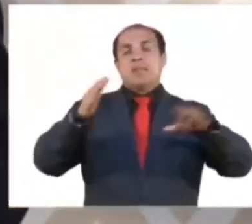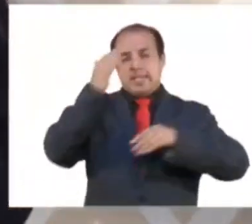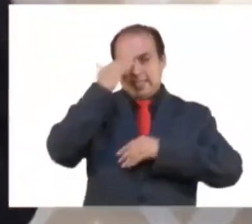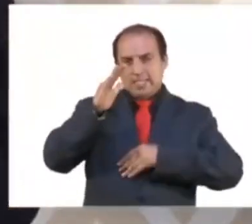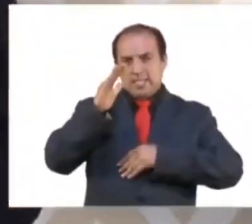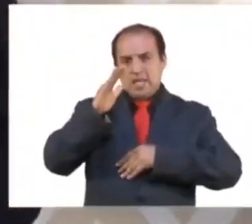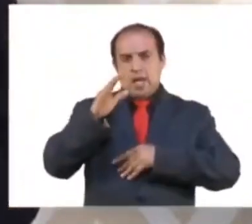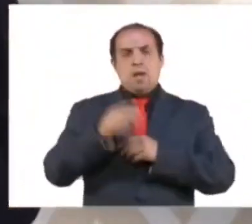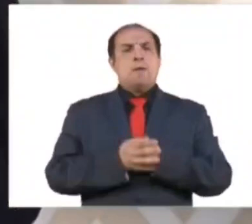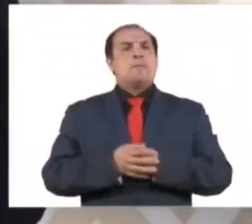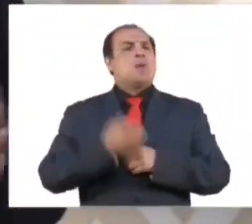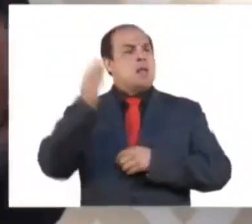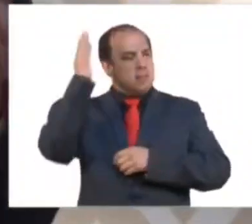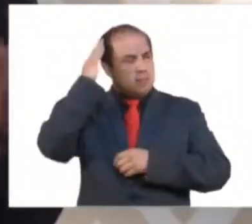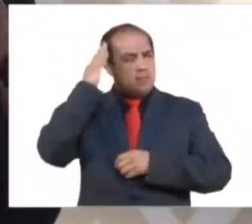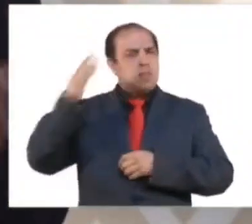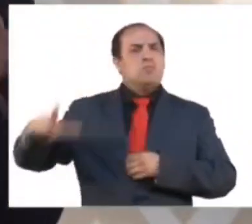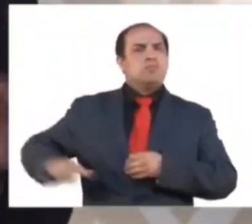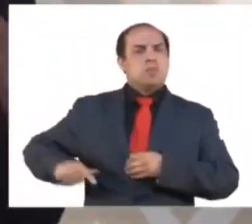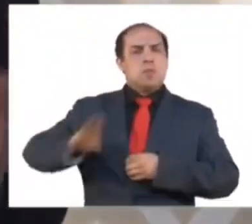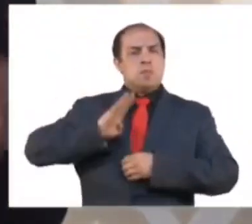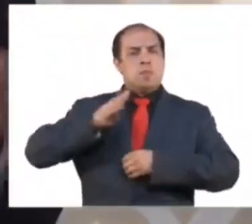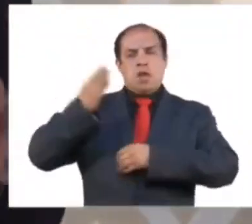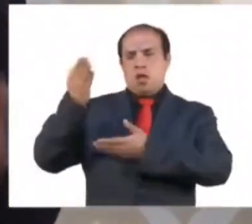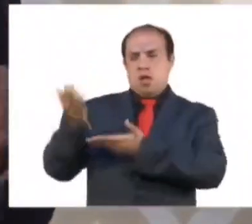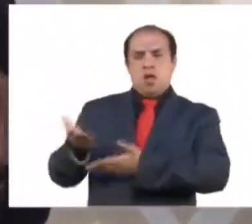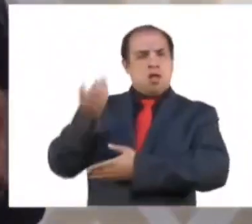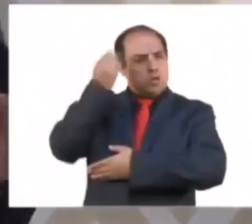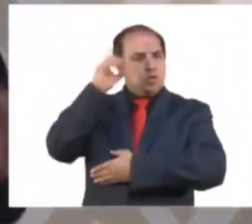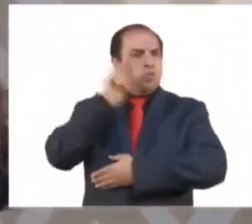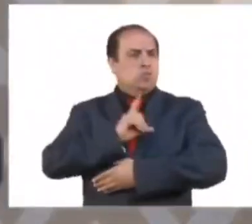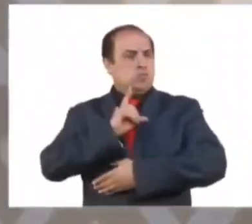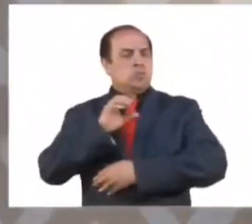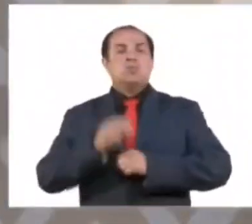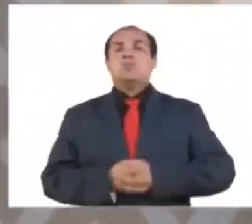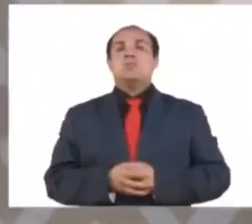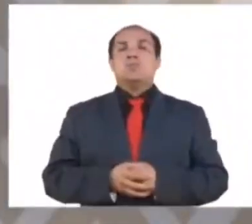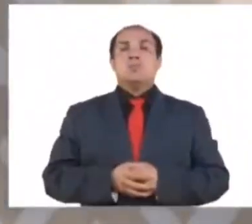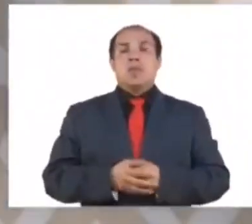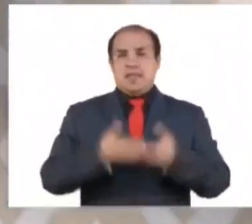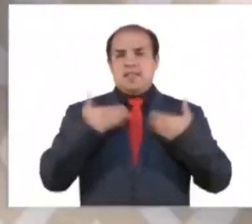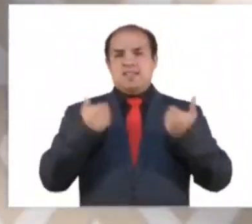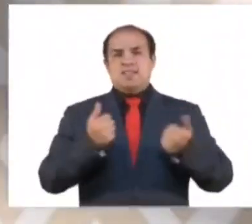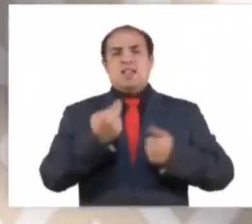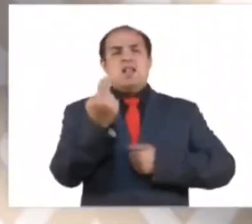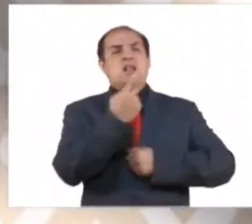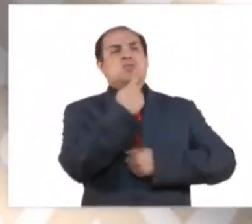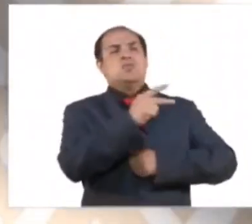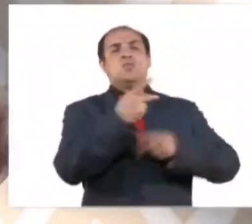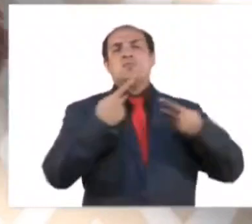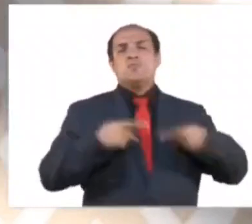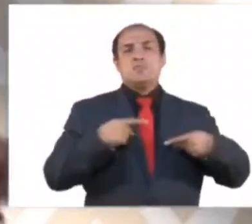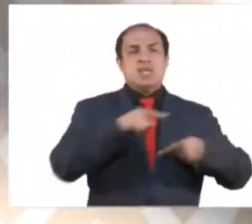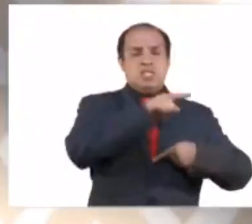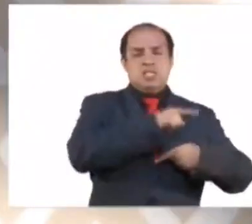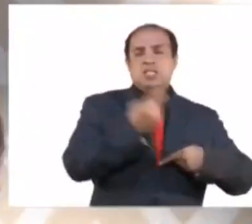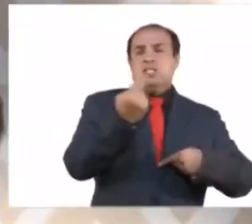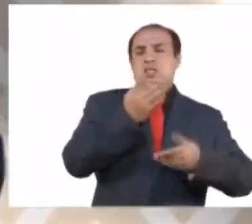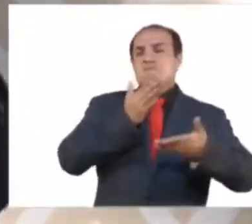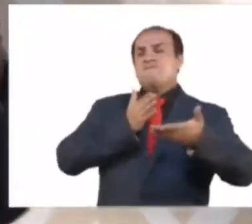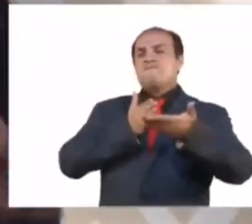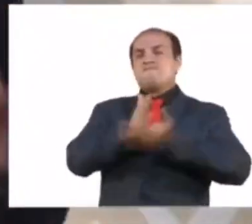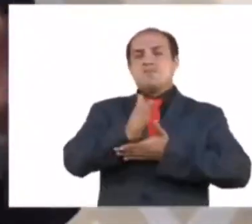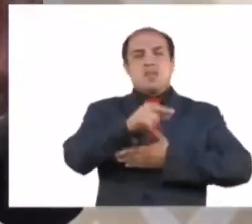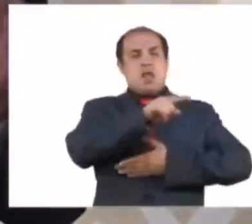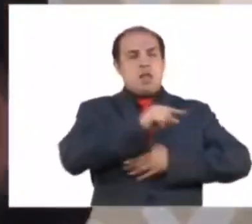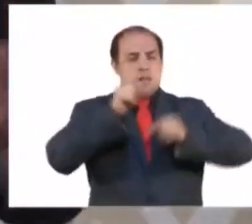la doctora, entiende la necesidad que tienen las personas para salir adelante. Las personas que se